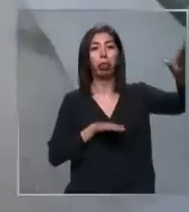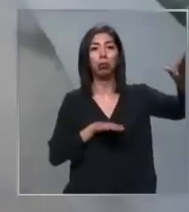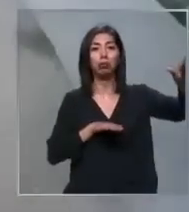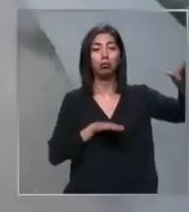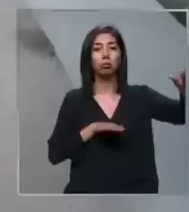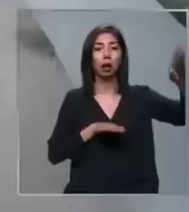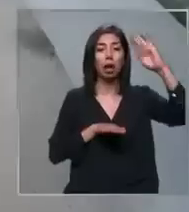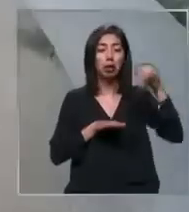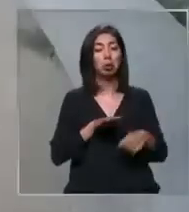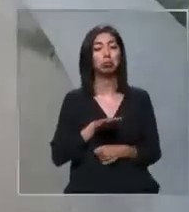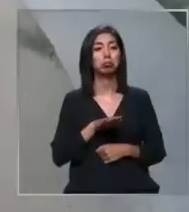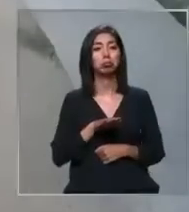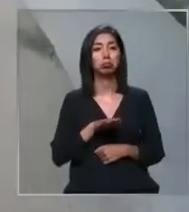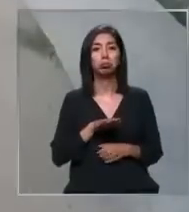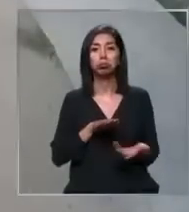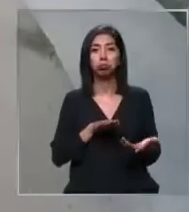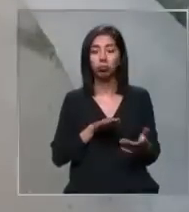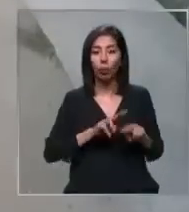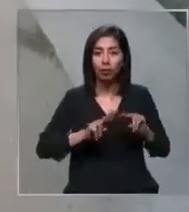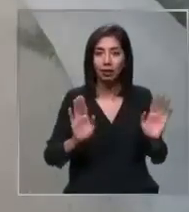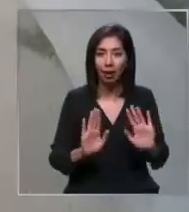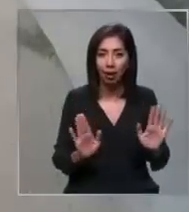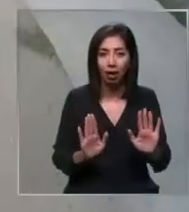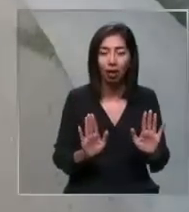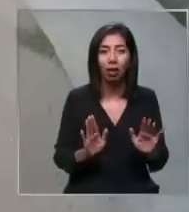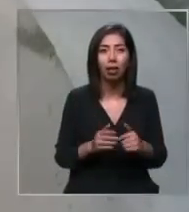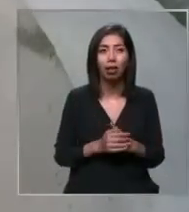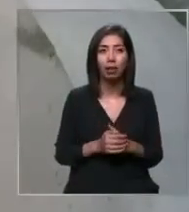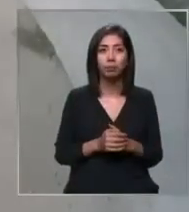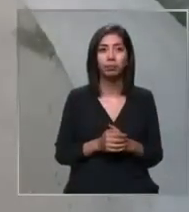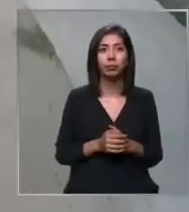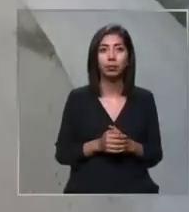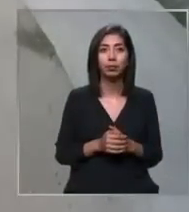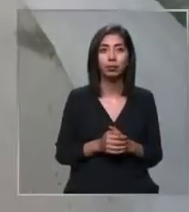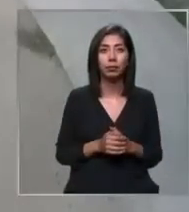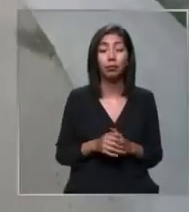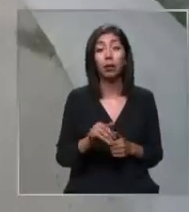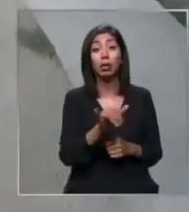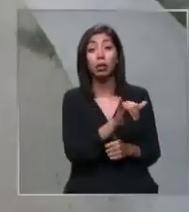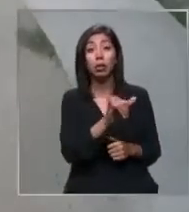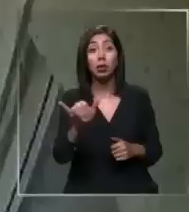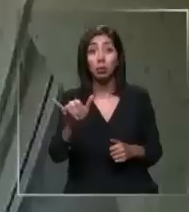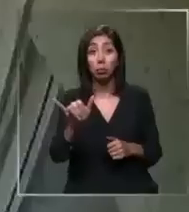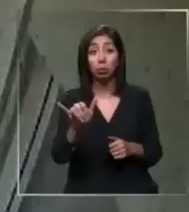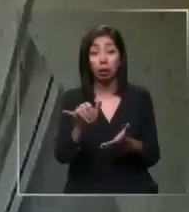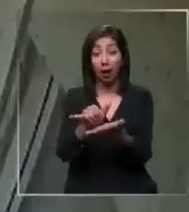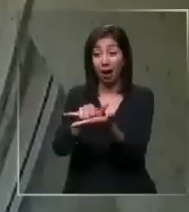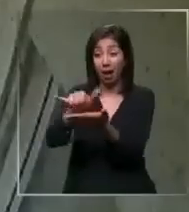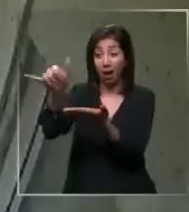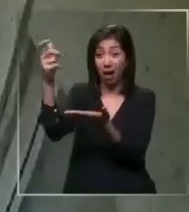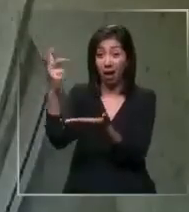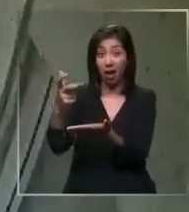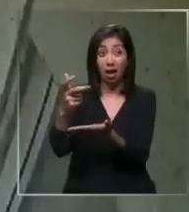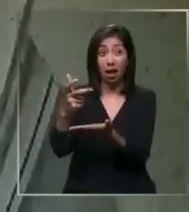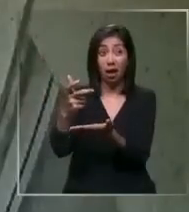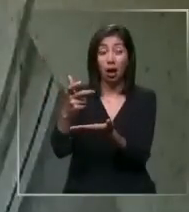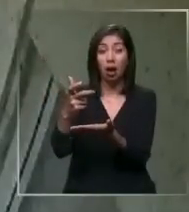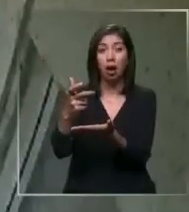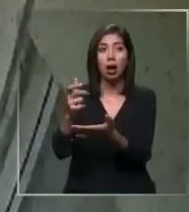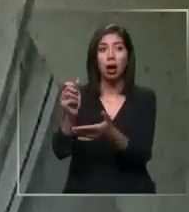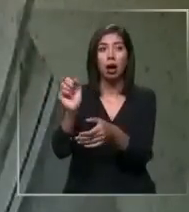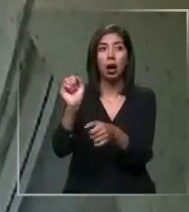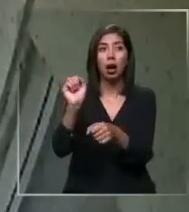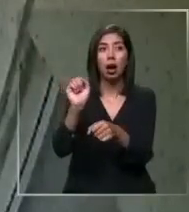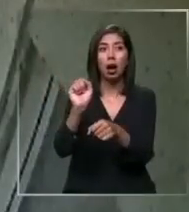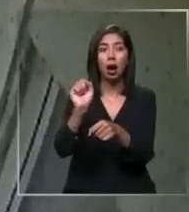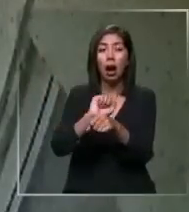los delincuentes. Y ante la presencia policial, minutos después del intento de robo en el terminal aéreo, intenta sobrepasar un vehículo y al